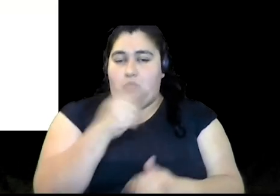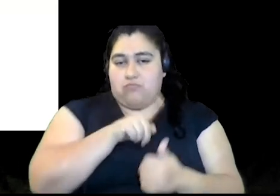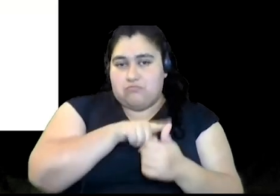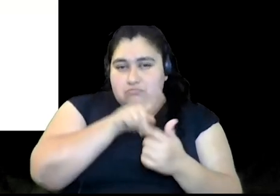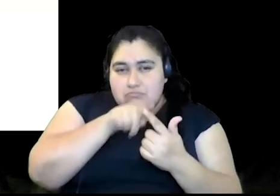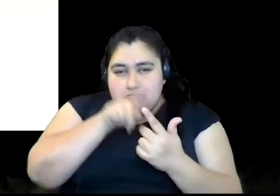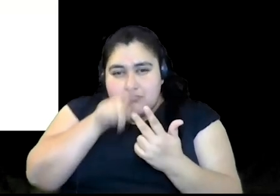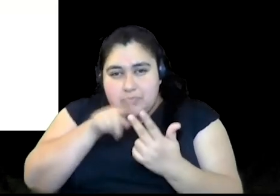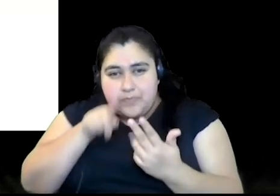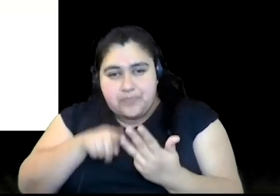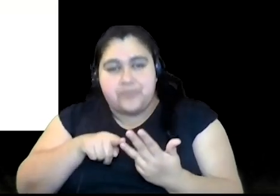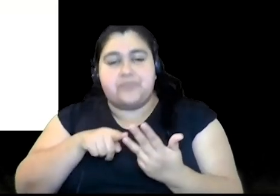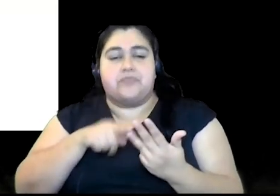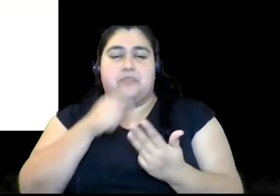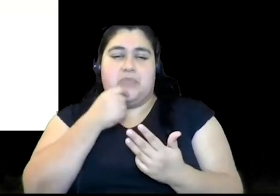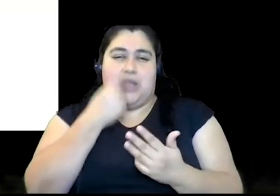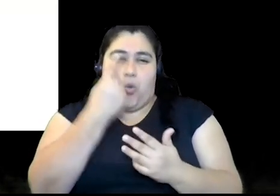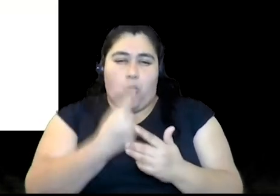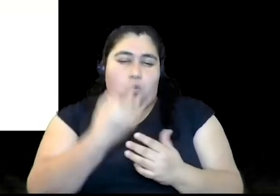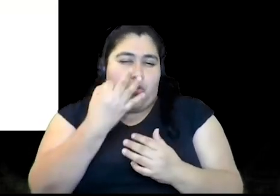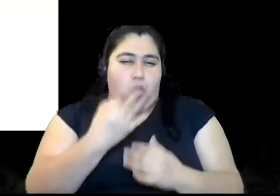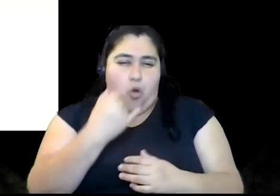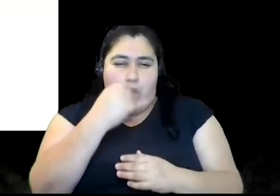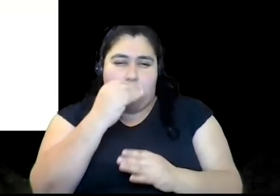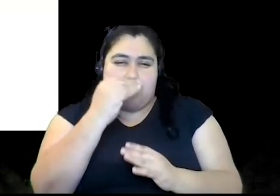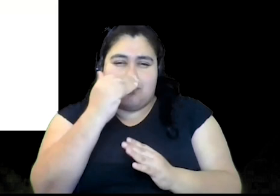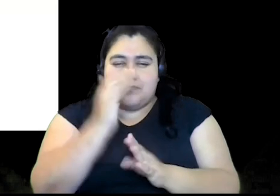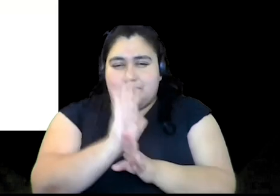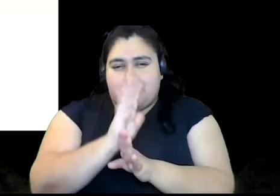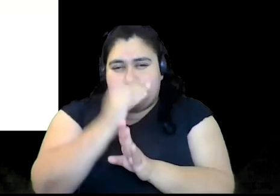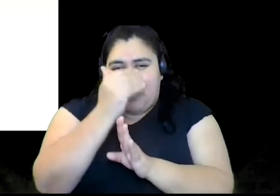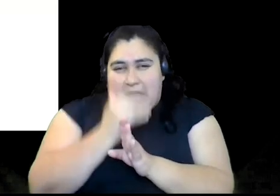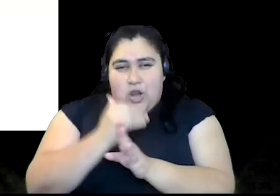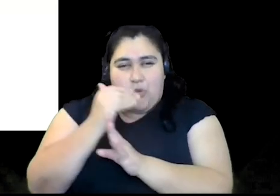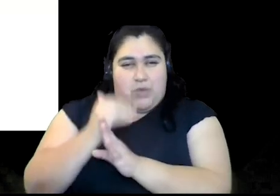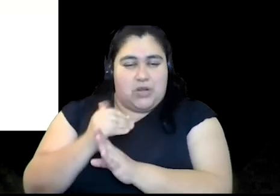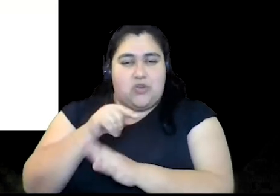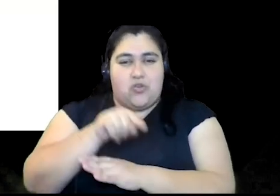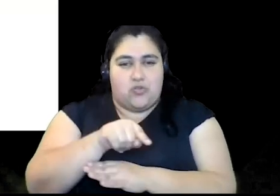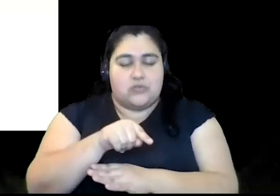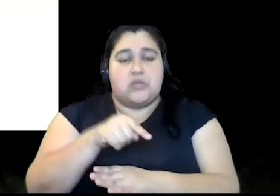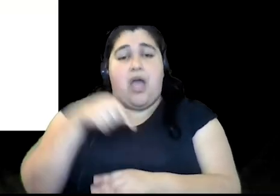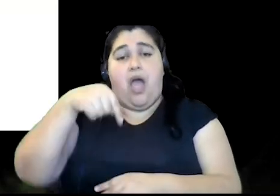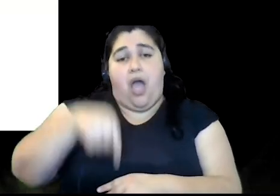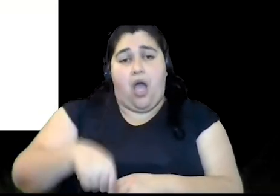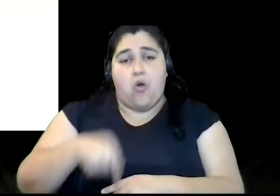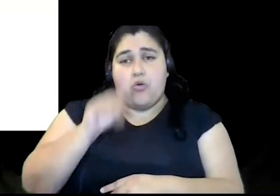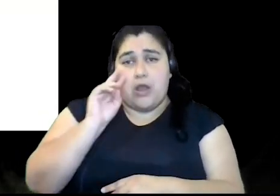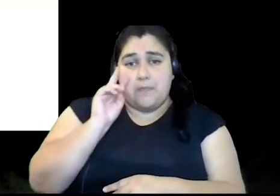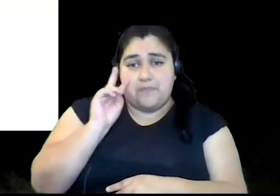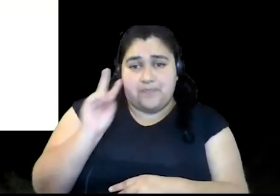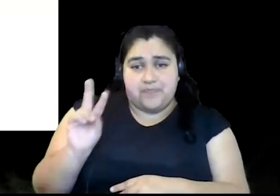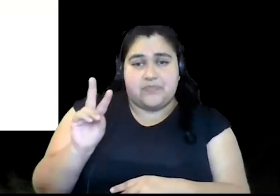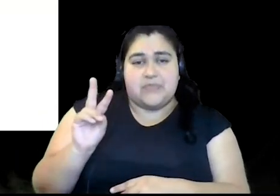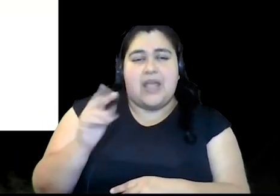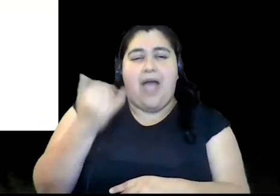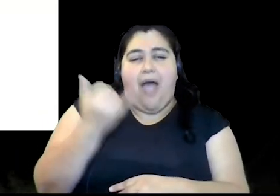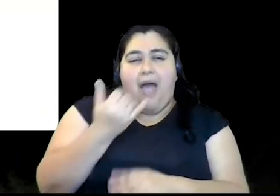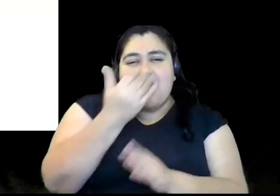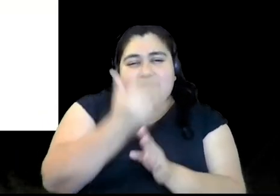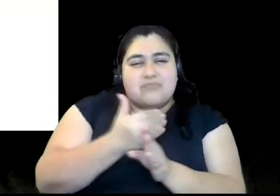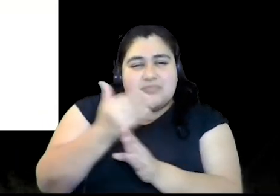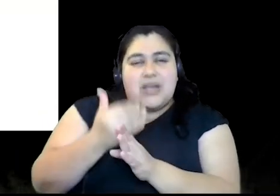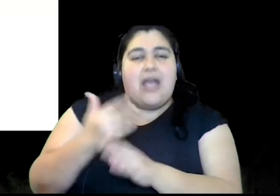rentas empresarias, restaré el ajuste por inflación y recién ahora podría considerar las